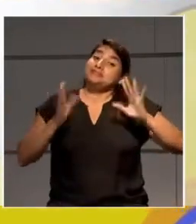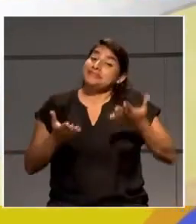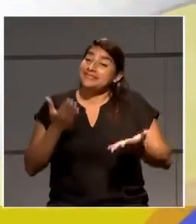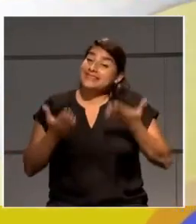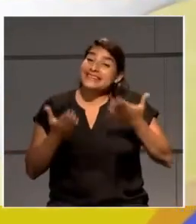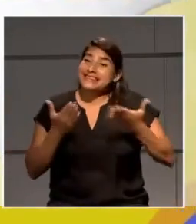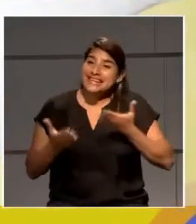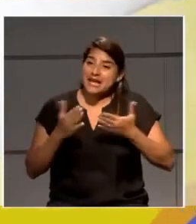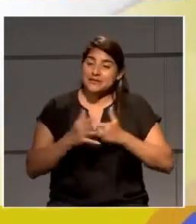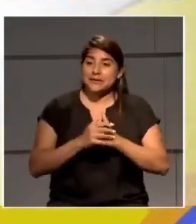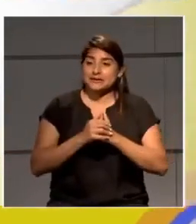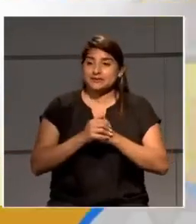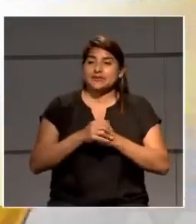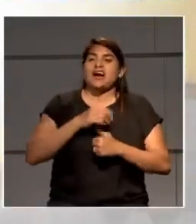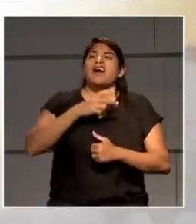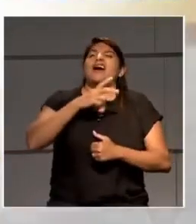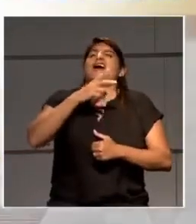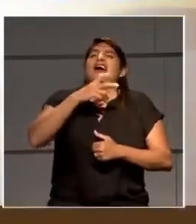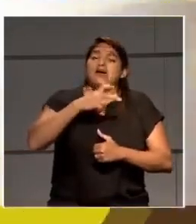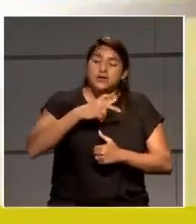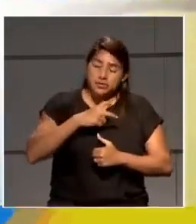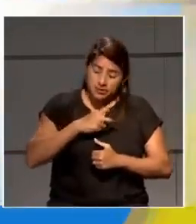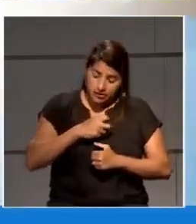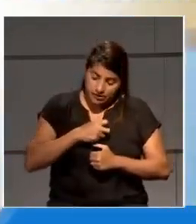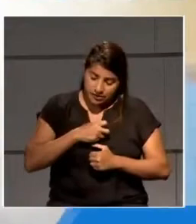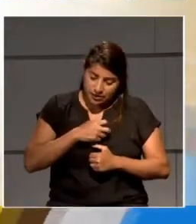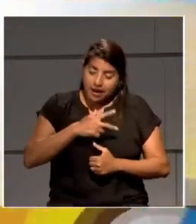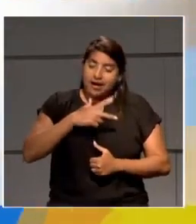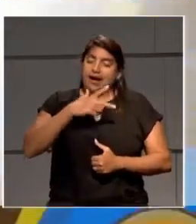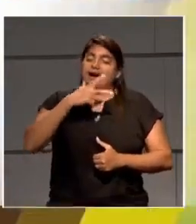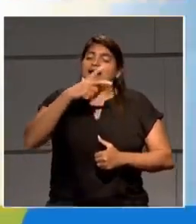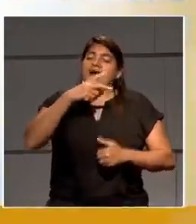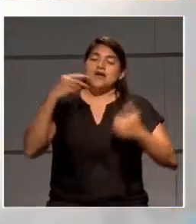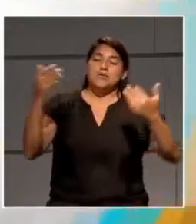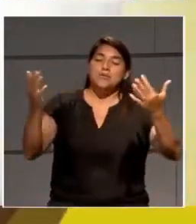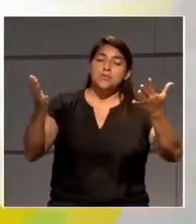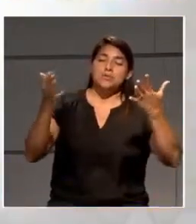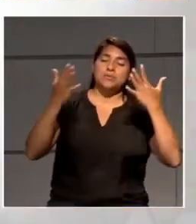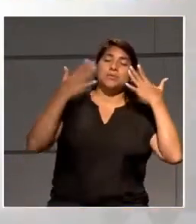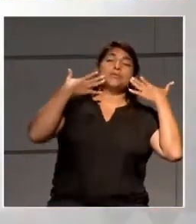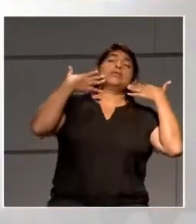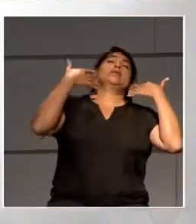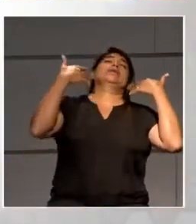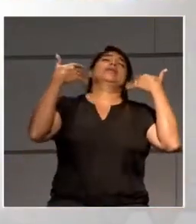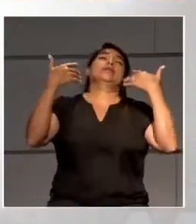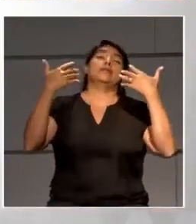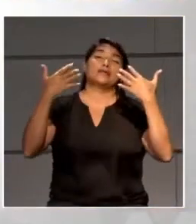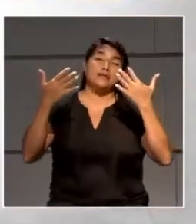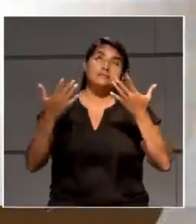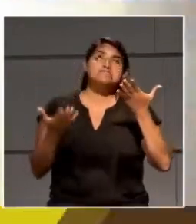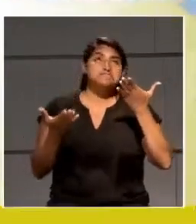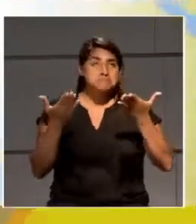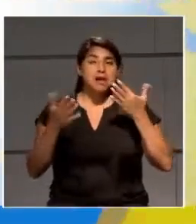Ronca muy duro, Caro. Seguro se... Y le pega el vientito de la cortina en la cara, ¿será?